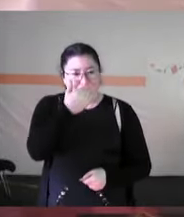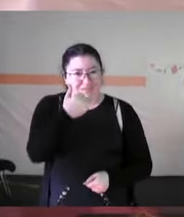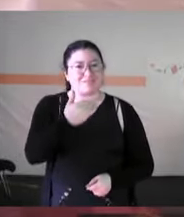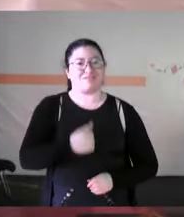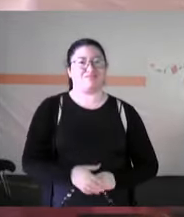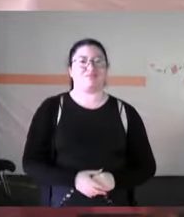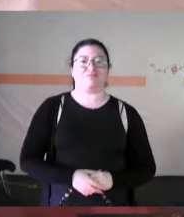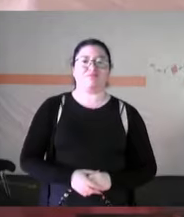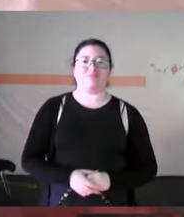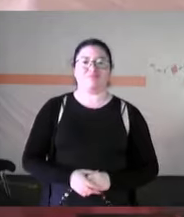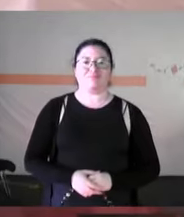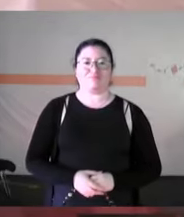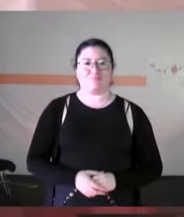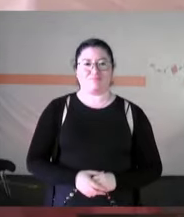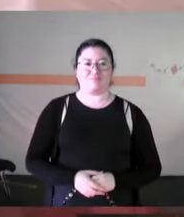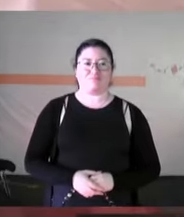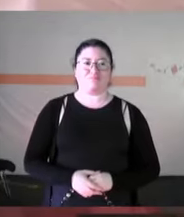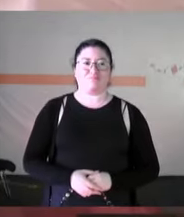Chi.